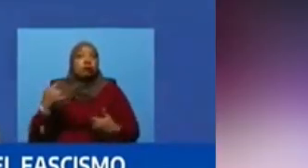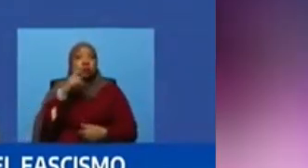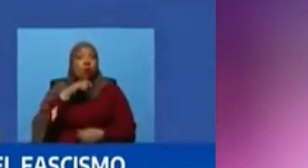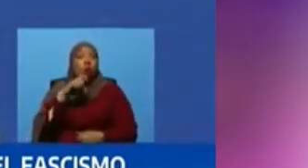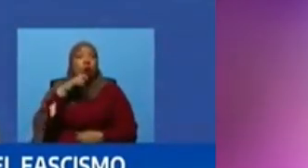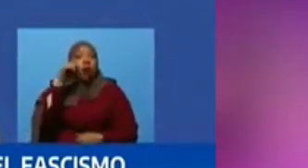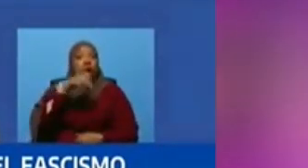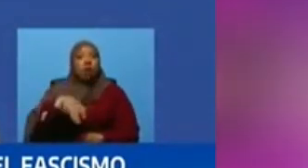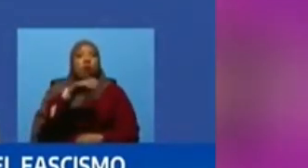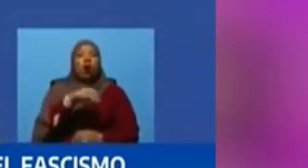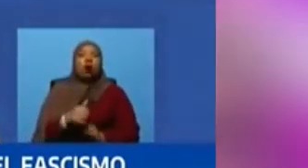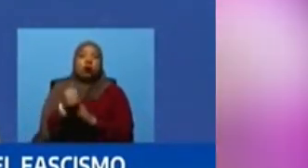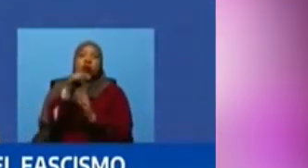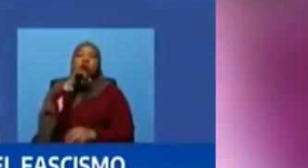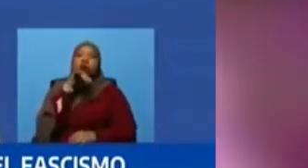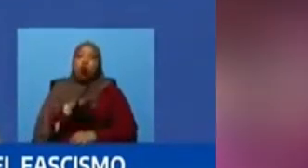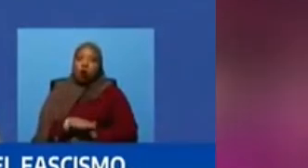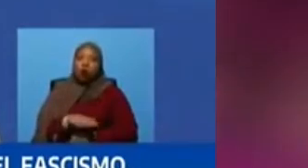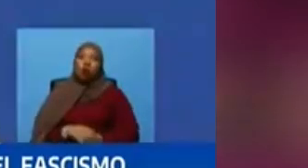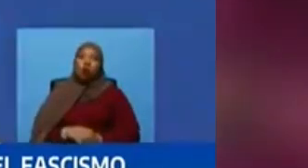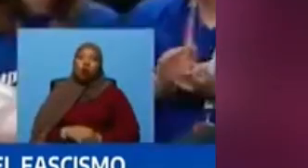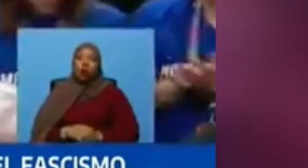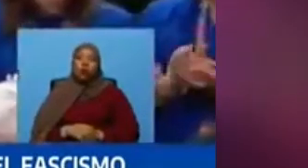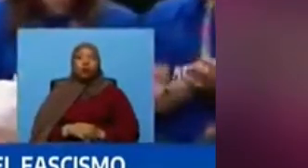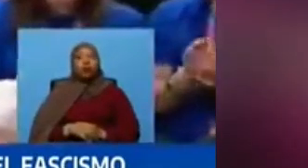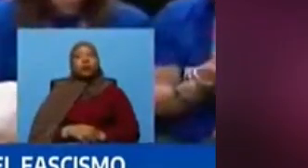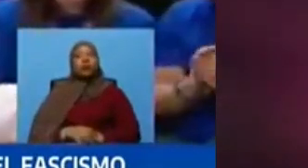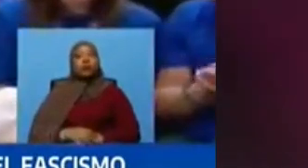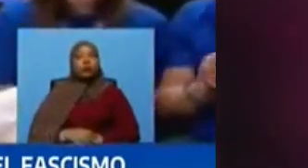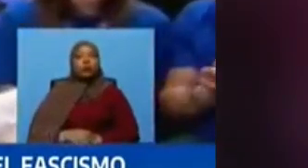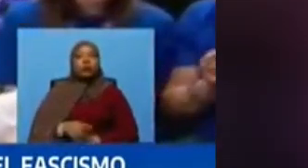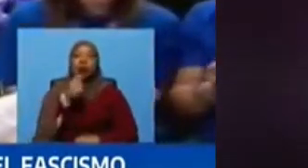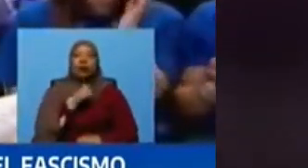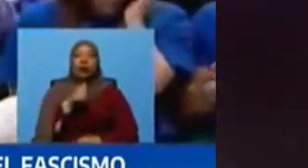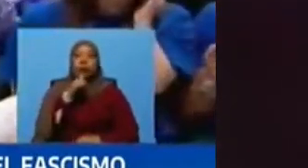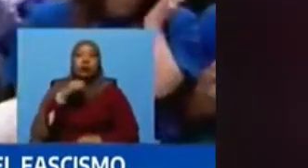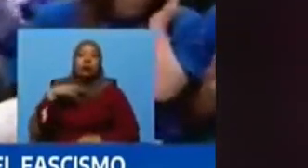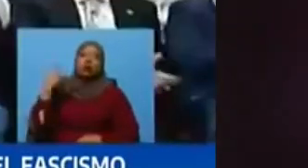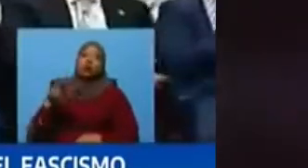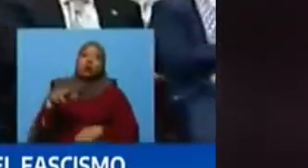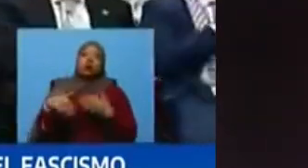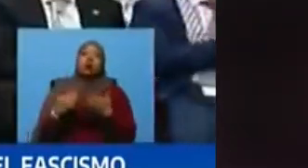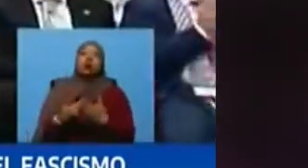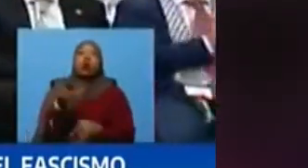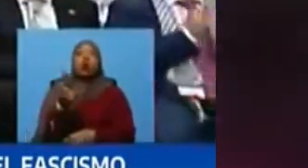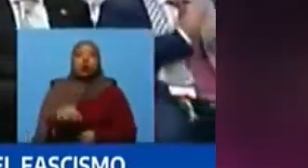del pueblo heroico y estoico, que no se ha rendido, que no se rendirá